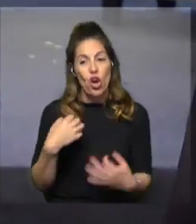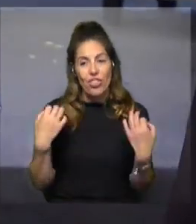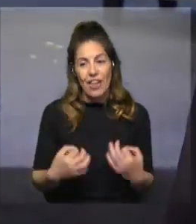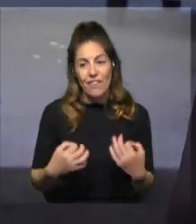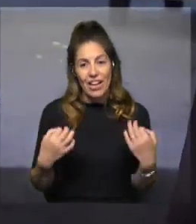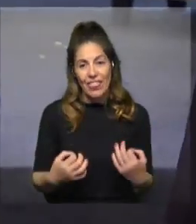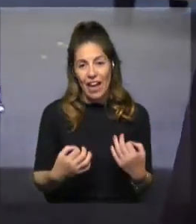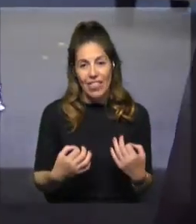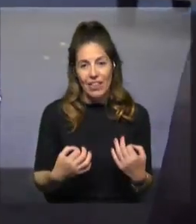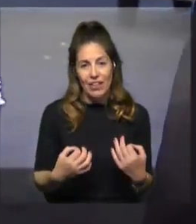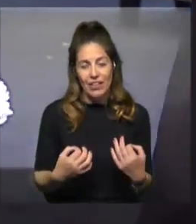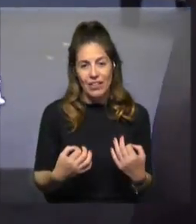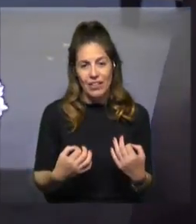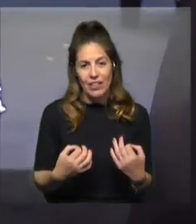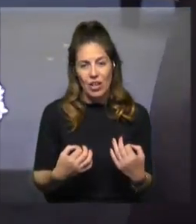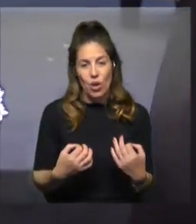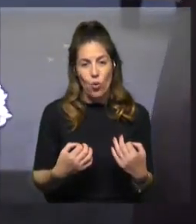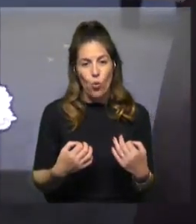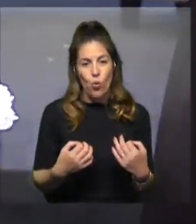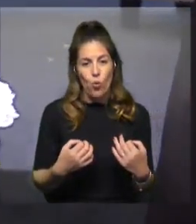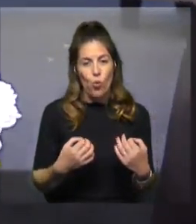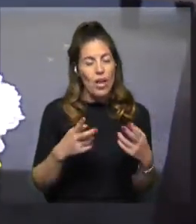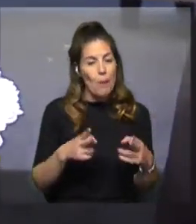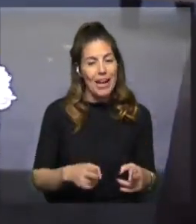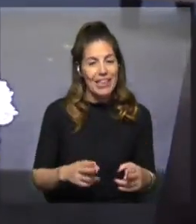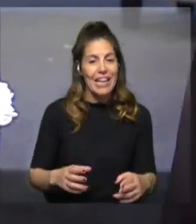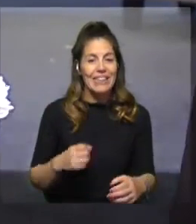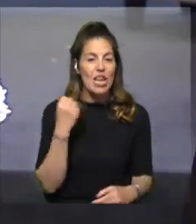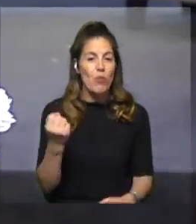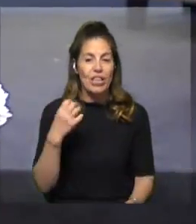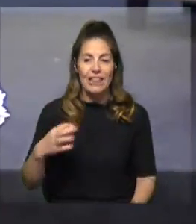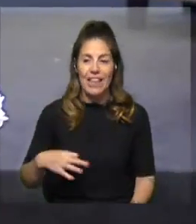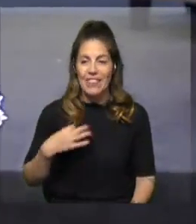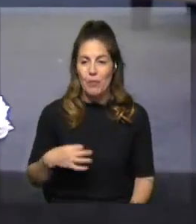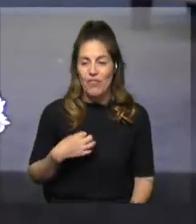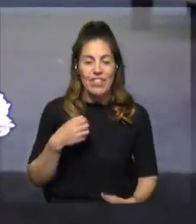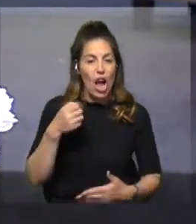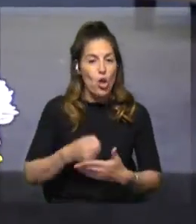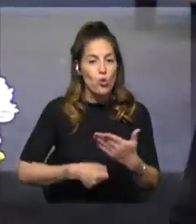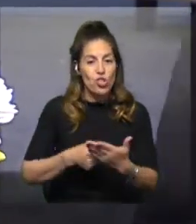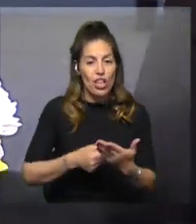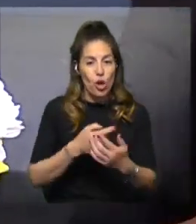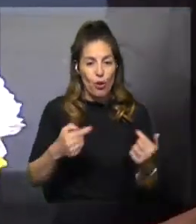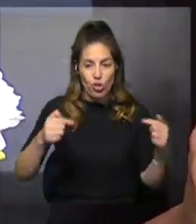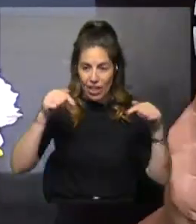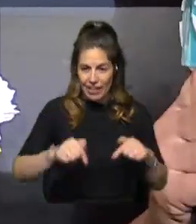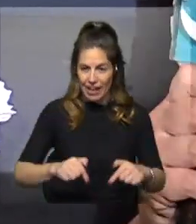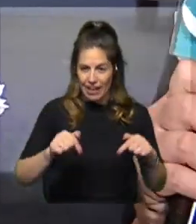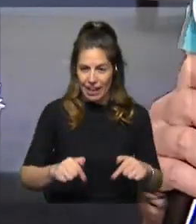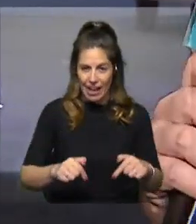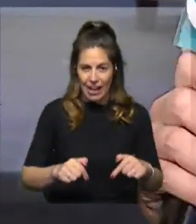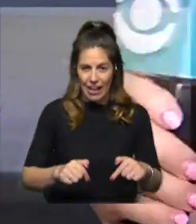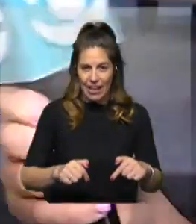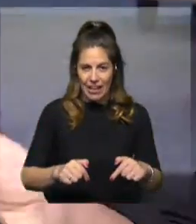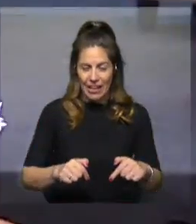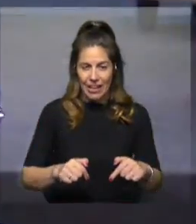pasado una parte tan importante de mi vida luchando por cosas de acá y estoy